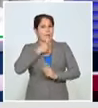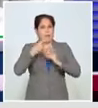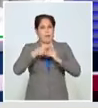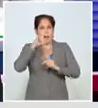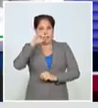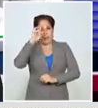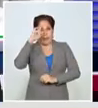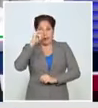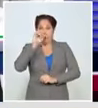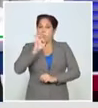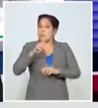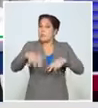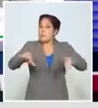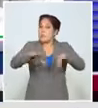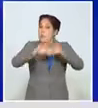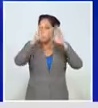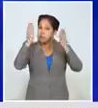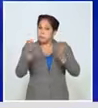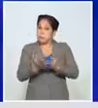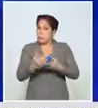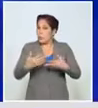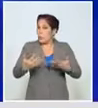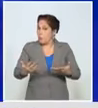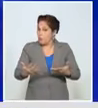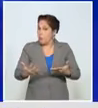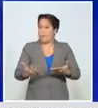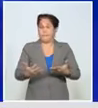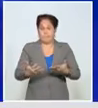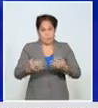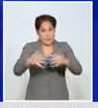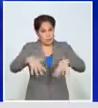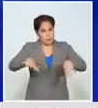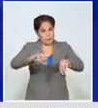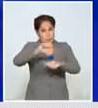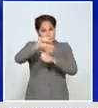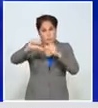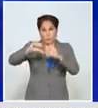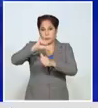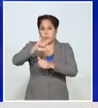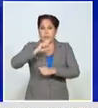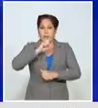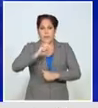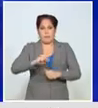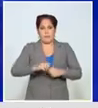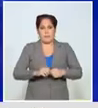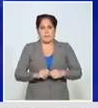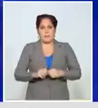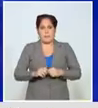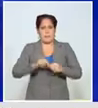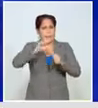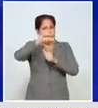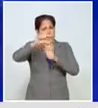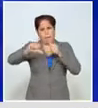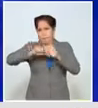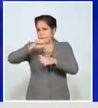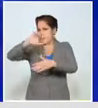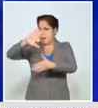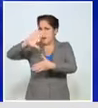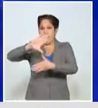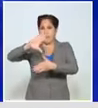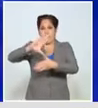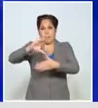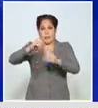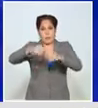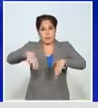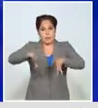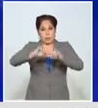Situación internacional bastante compleja, también el área del Caribe, doctor. Muy compleja, Caribe, las Américas,